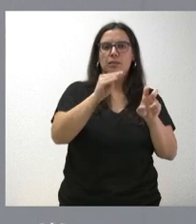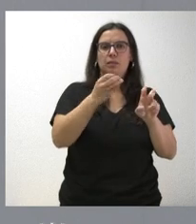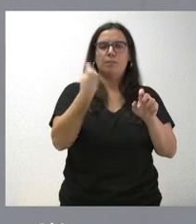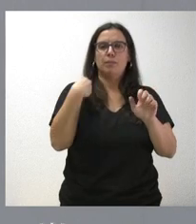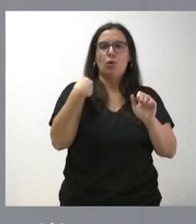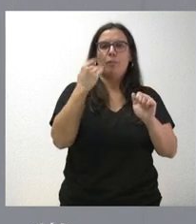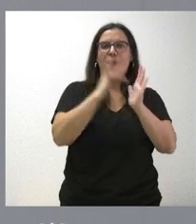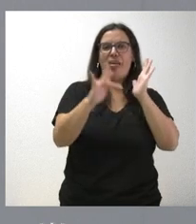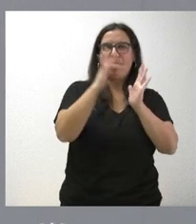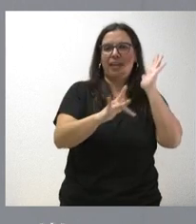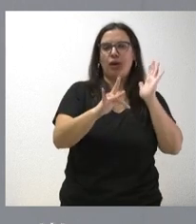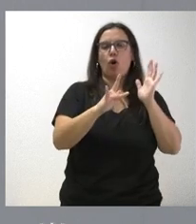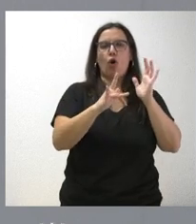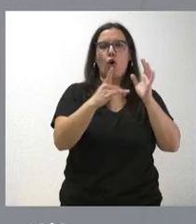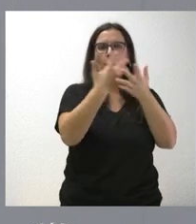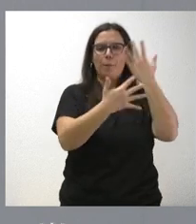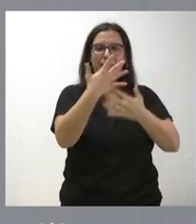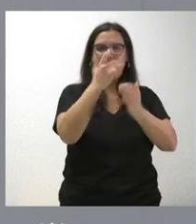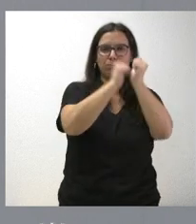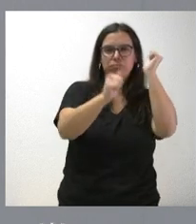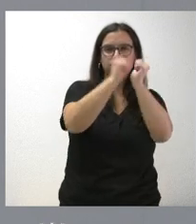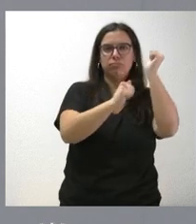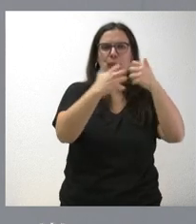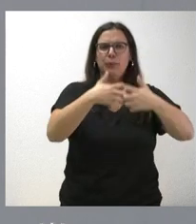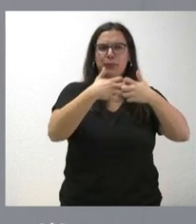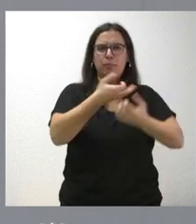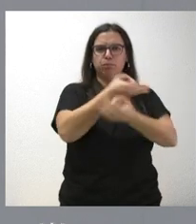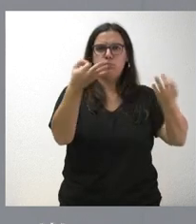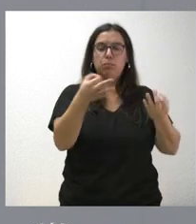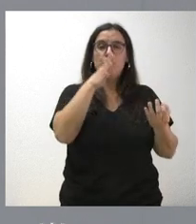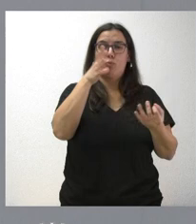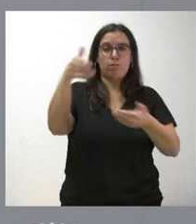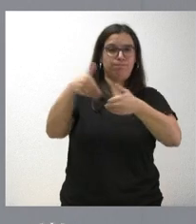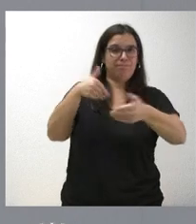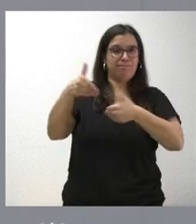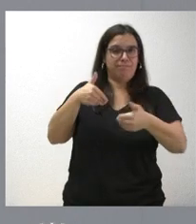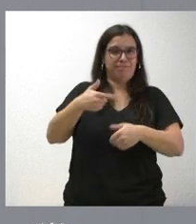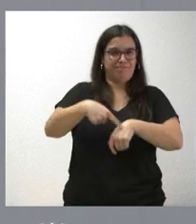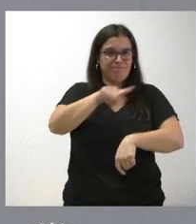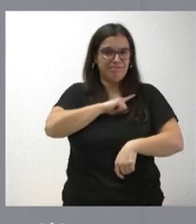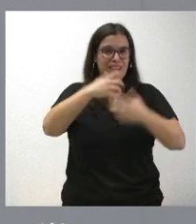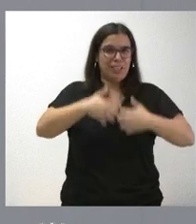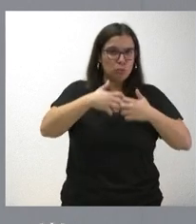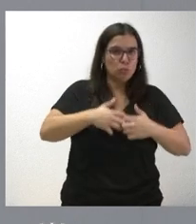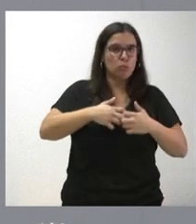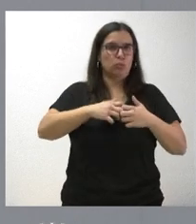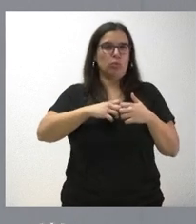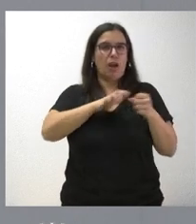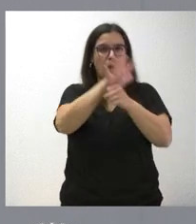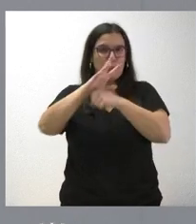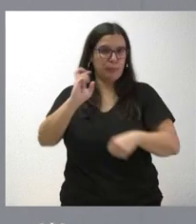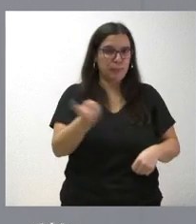inoxidables y y aleaciones de alto rendimiento para dar respuesta a los elevados requerimientos de las Industrias en diferentes